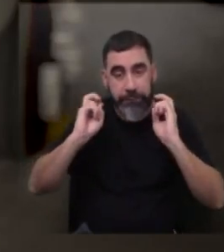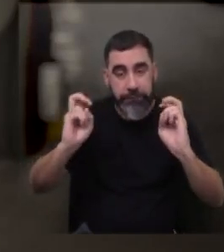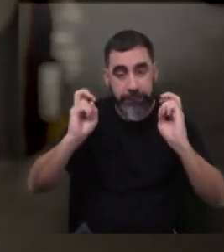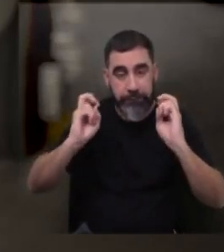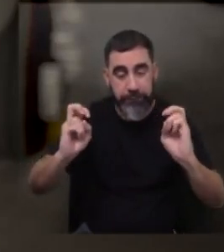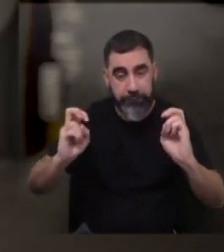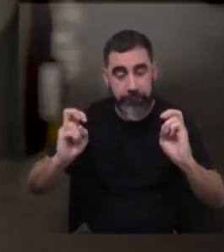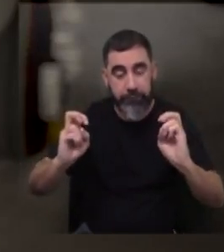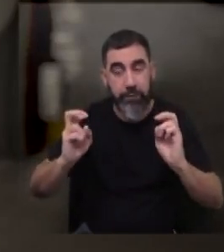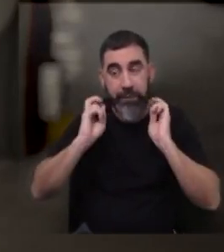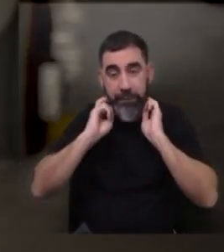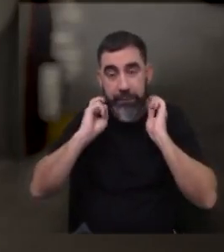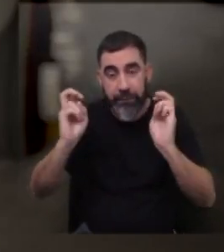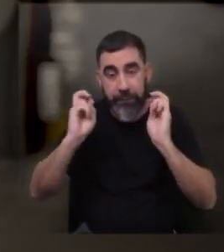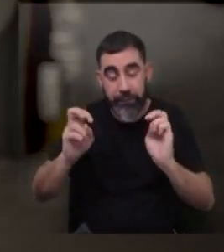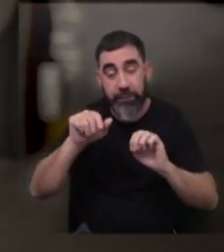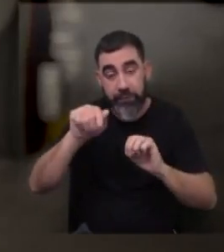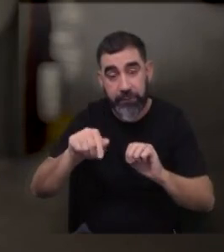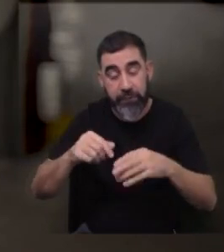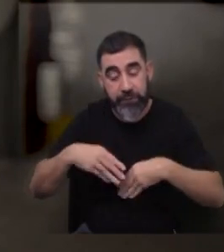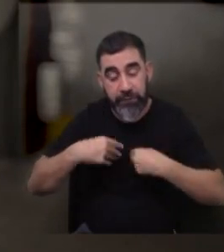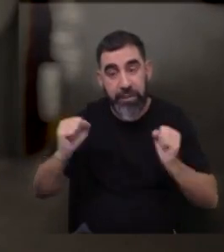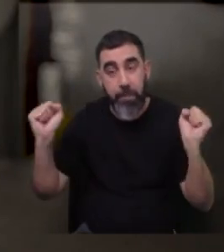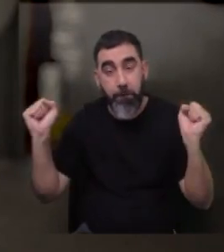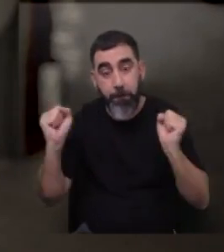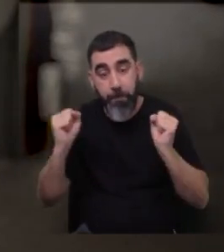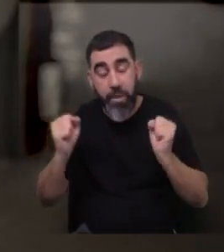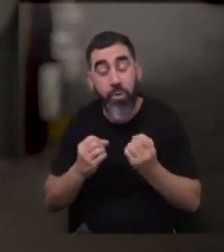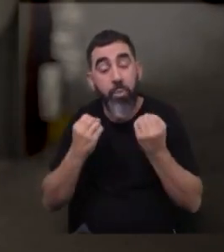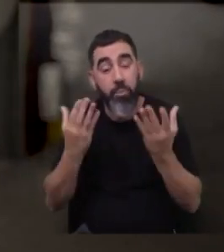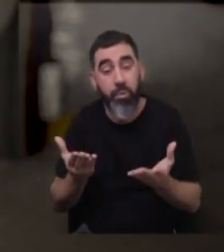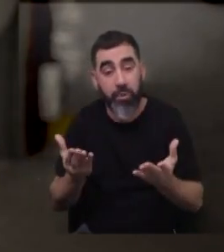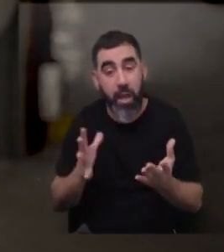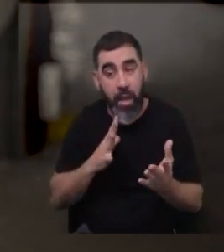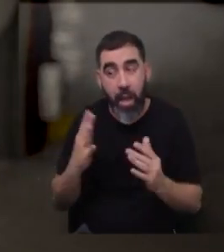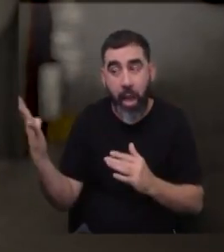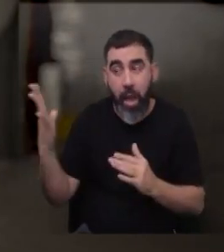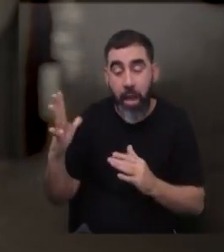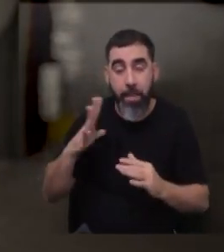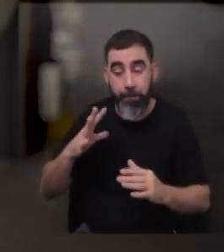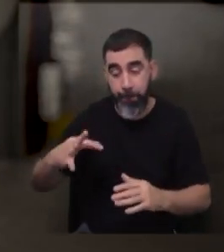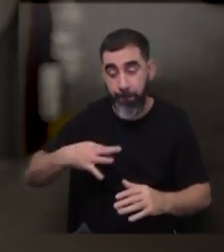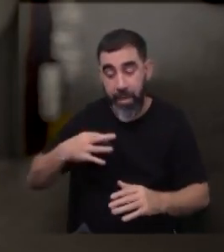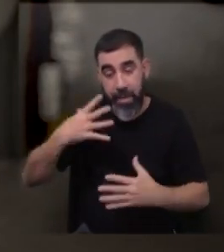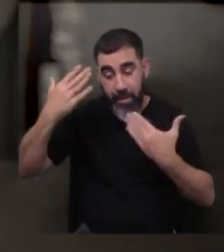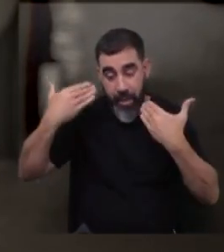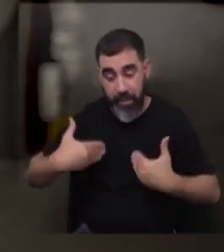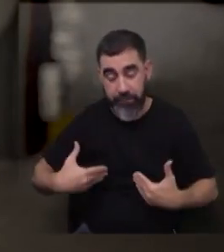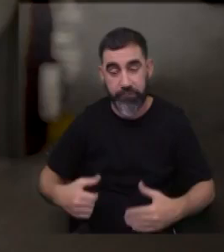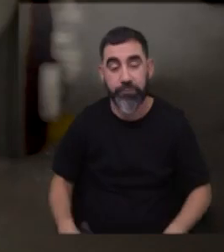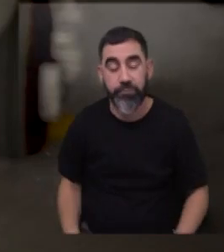el eje del estrés es el que de alguna manera nos hace sentir ese miedo, porque entendemos que hay una amenaza a nuestra integridad física y o psíquica.